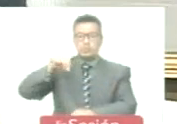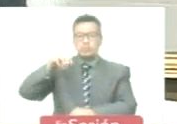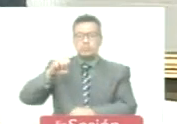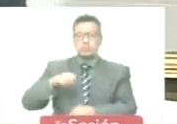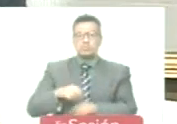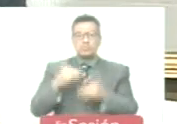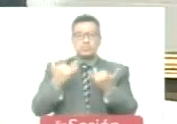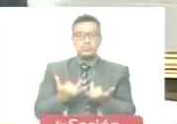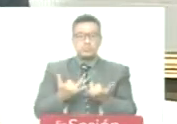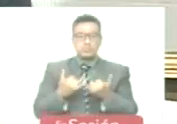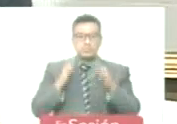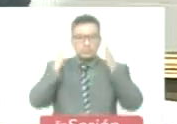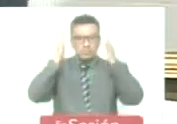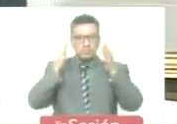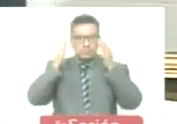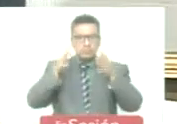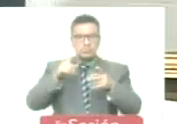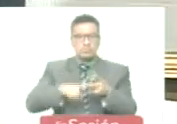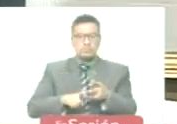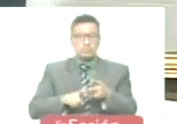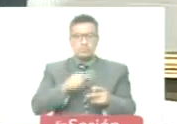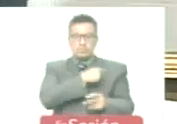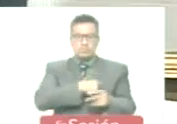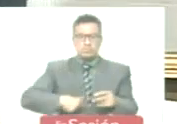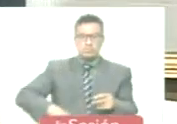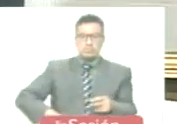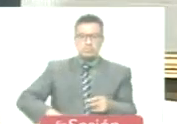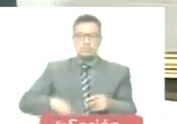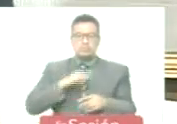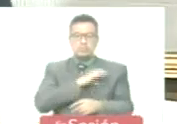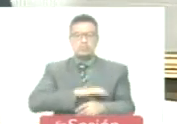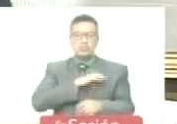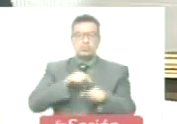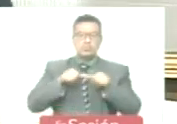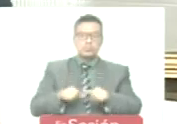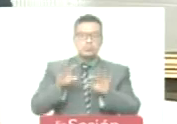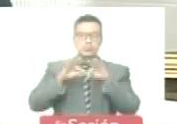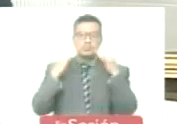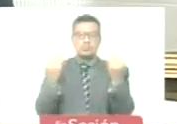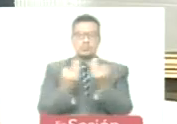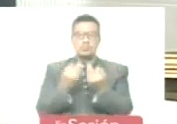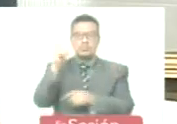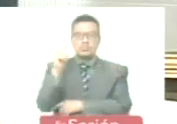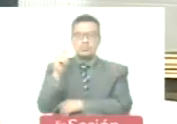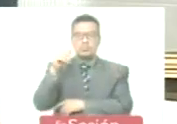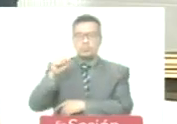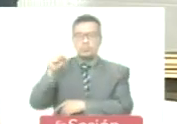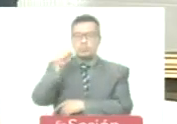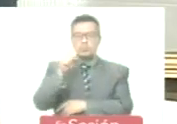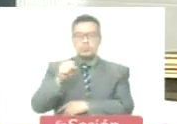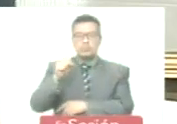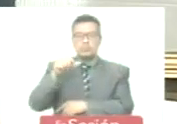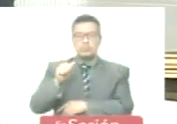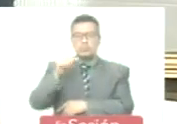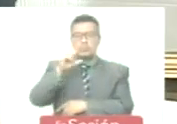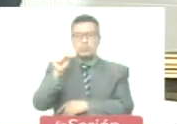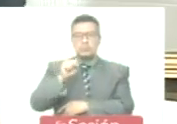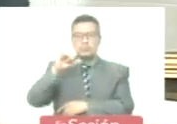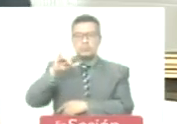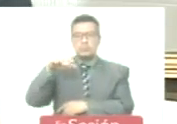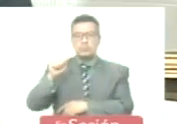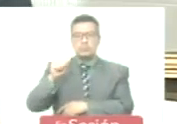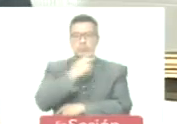ya instruimos a la presidenta de la Comisión Permanente de Familia, la diputada Asia Villegas, que en este momento está